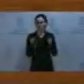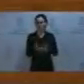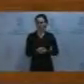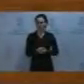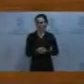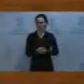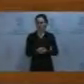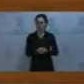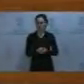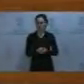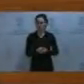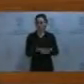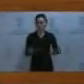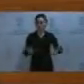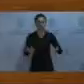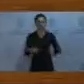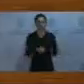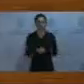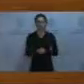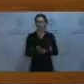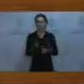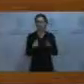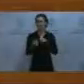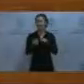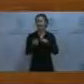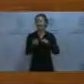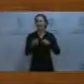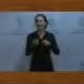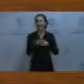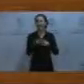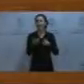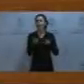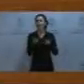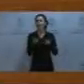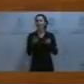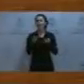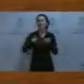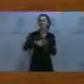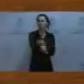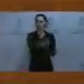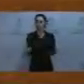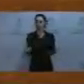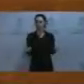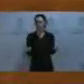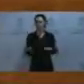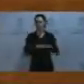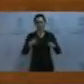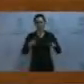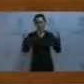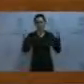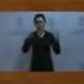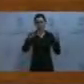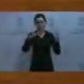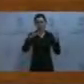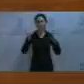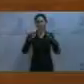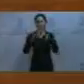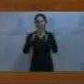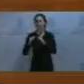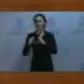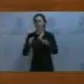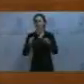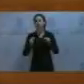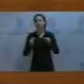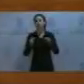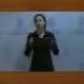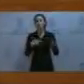Podemos aguantar. ¿Cuánto tiempo necesitamos para vender esos activos? ¿Cuánto tiempo necesitamos para poder acabar actuaciones como la de Boves? yo